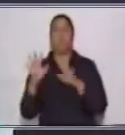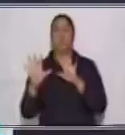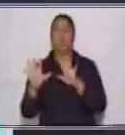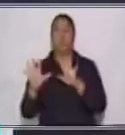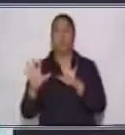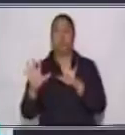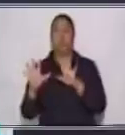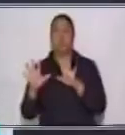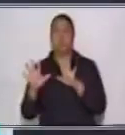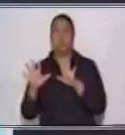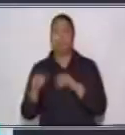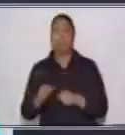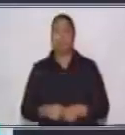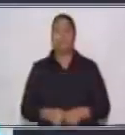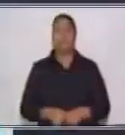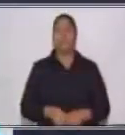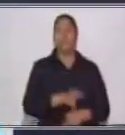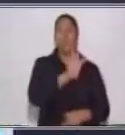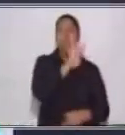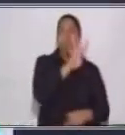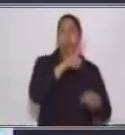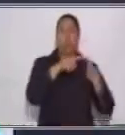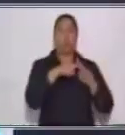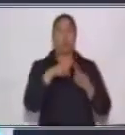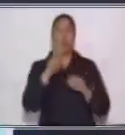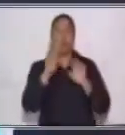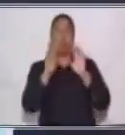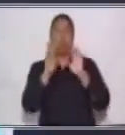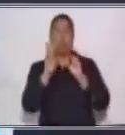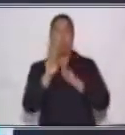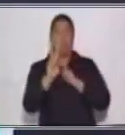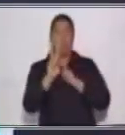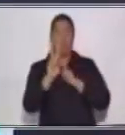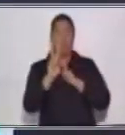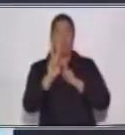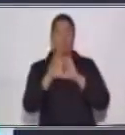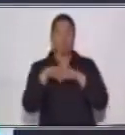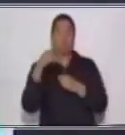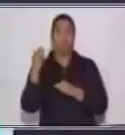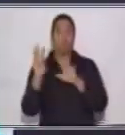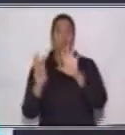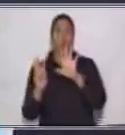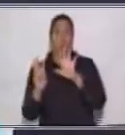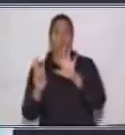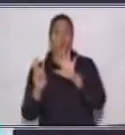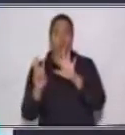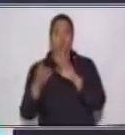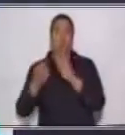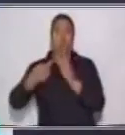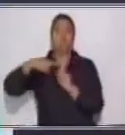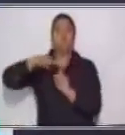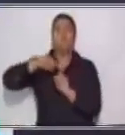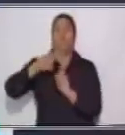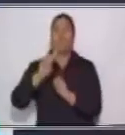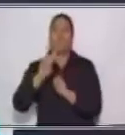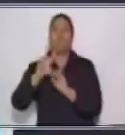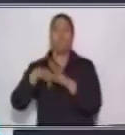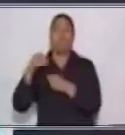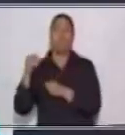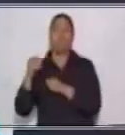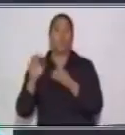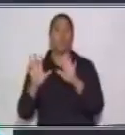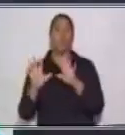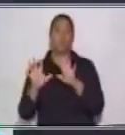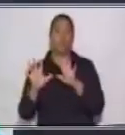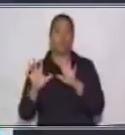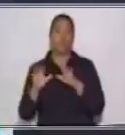10. 4 por 2 es 8 más 2 es igual a 10.